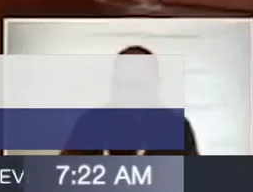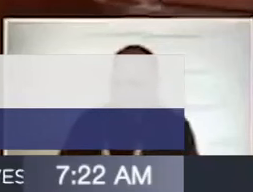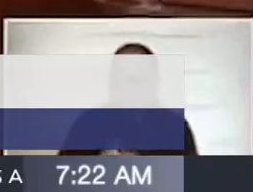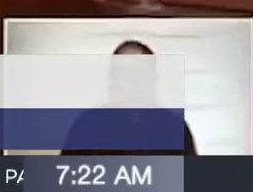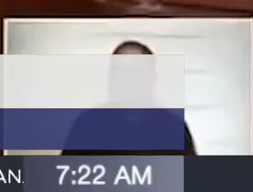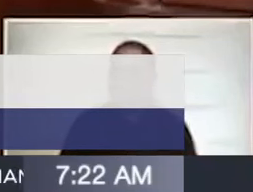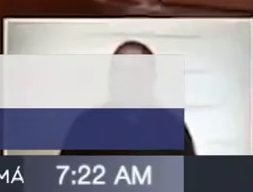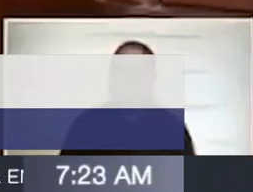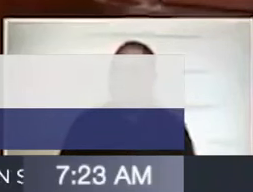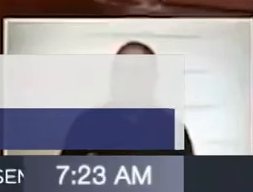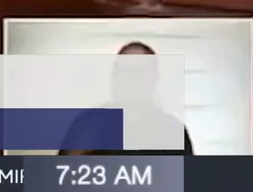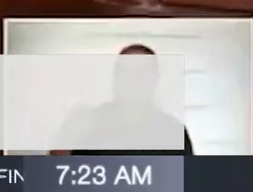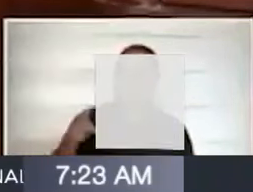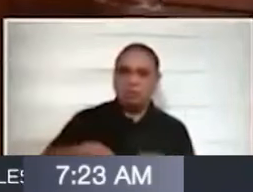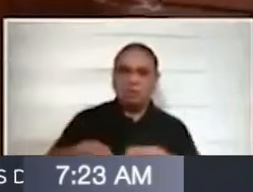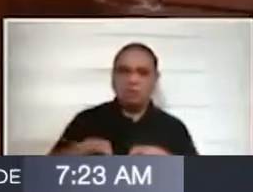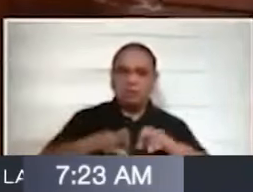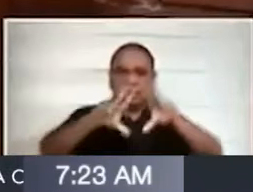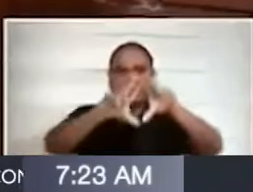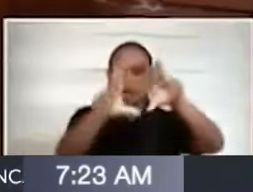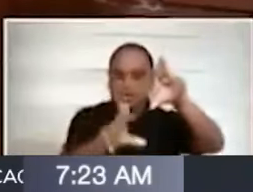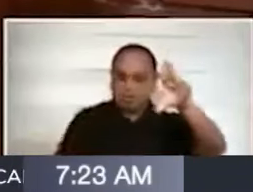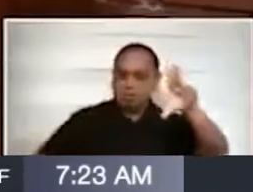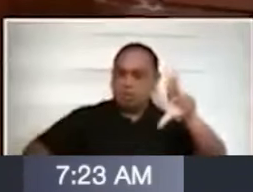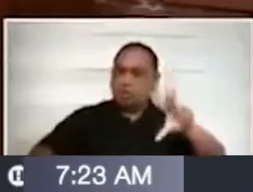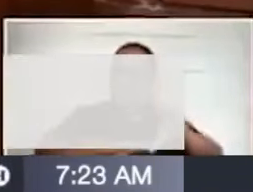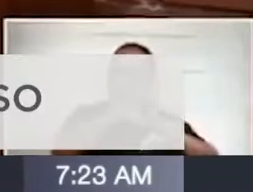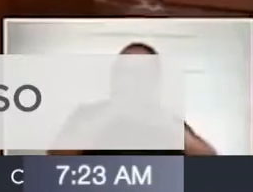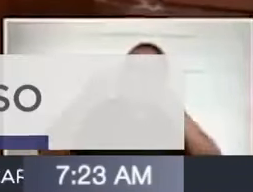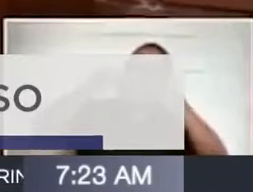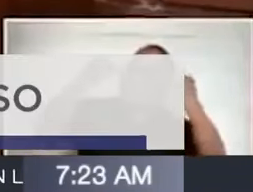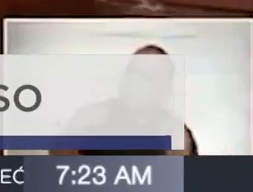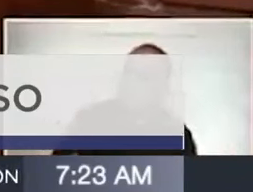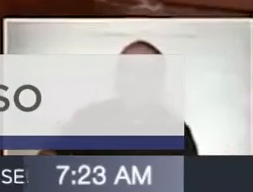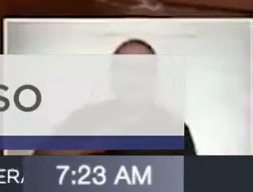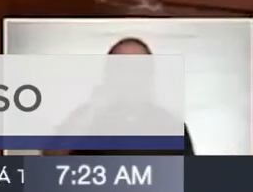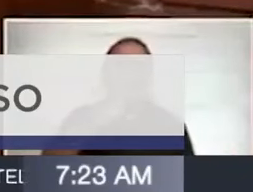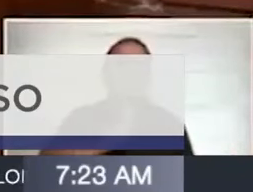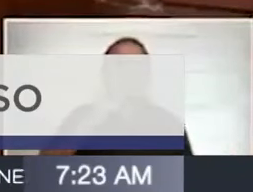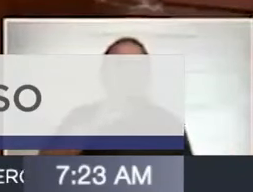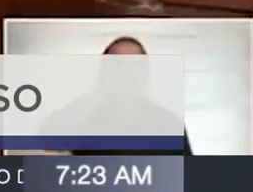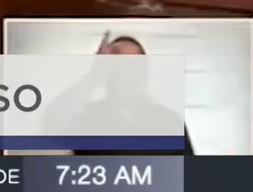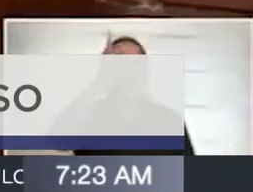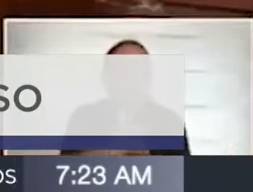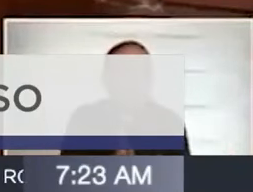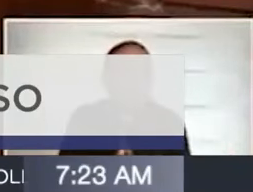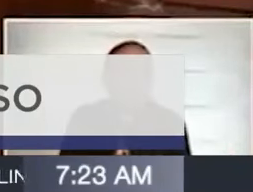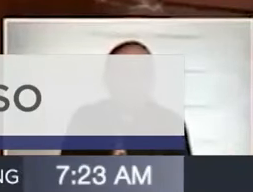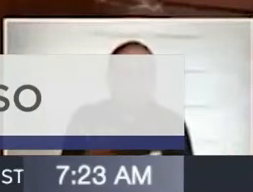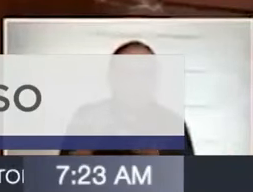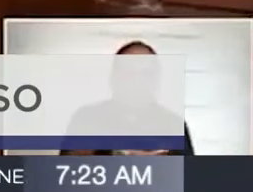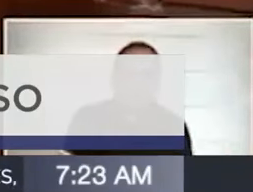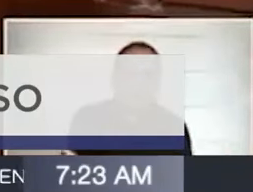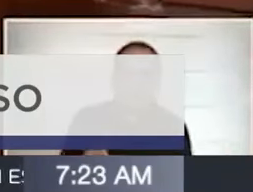en todo el país. La gobernadora advirtió a los policías inconformes que están incurriendo en delitos de motín, sabotaje y usurpación de funciones